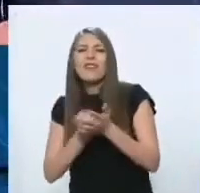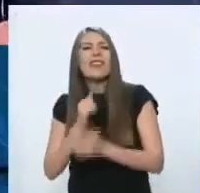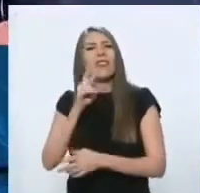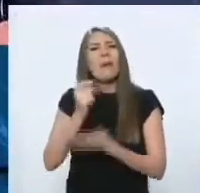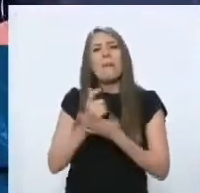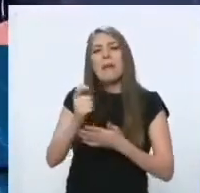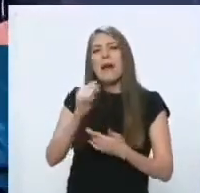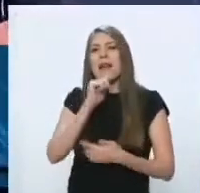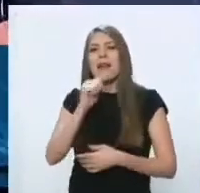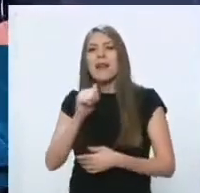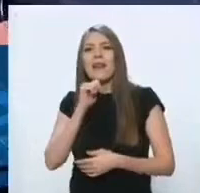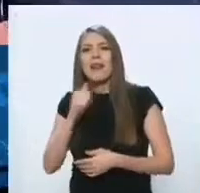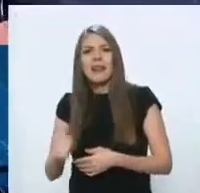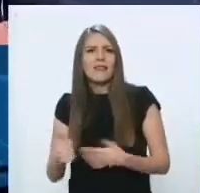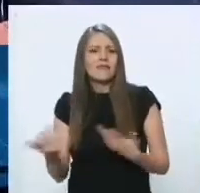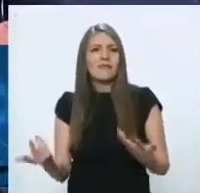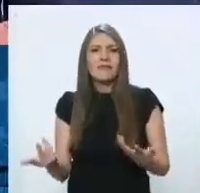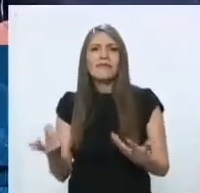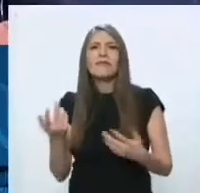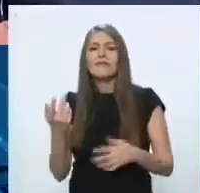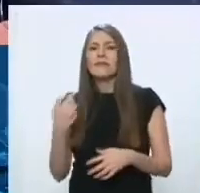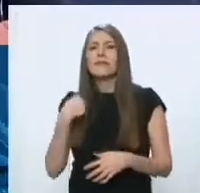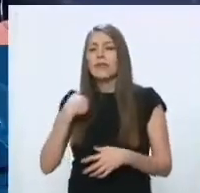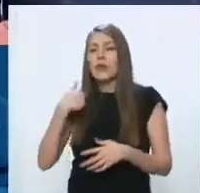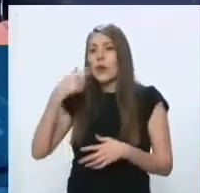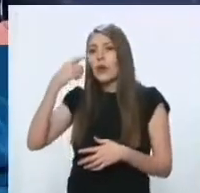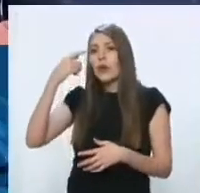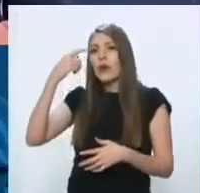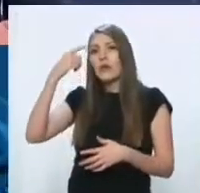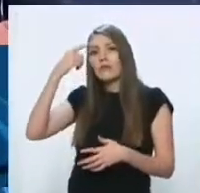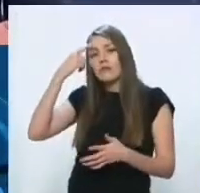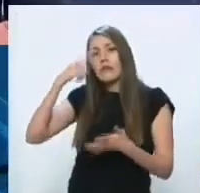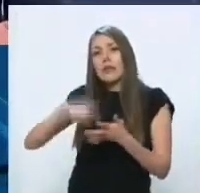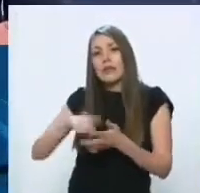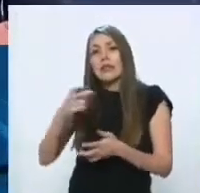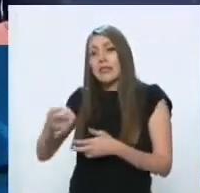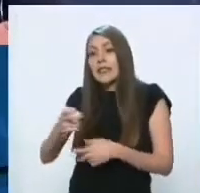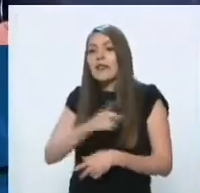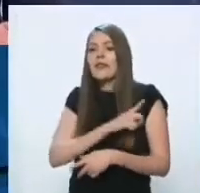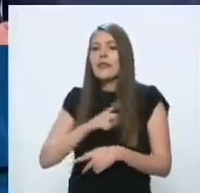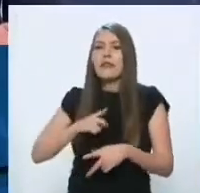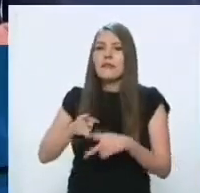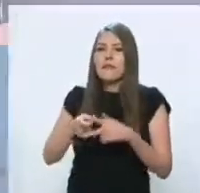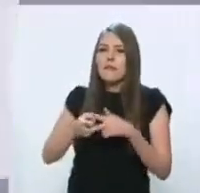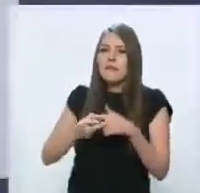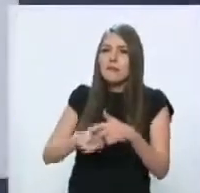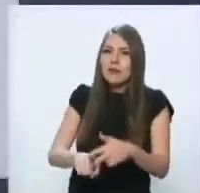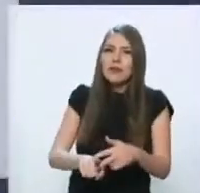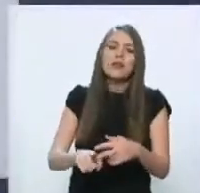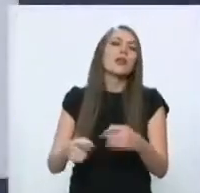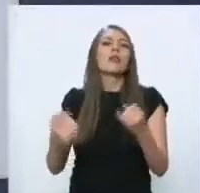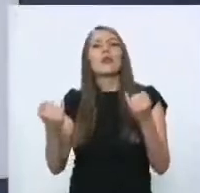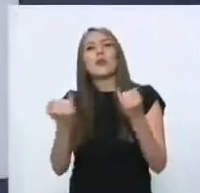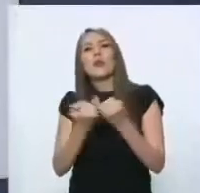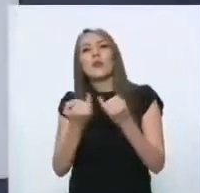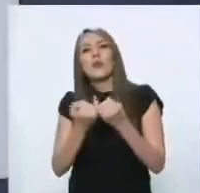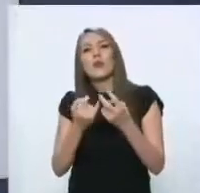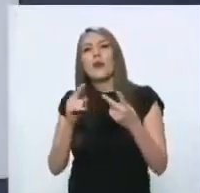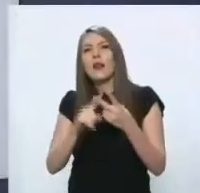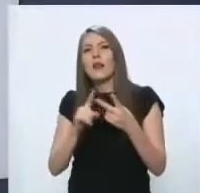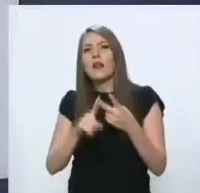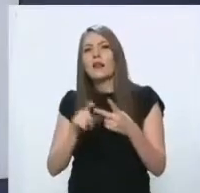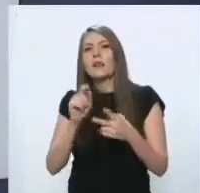eran discrecionales, ¿no? Cómo se asignaban. Creo que habría que comenzar por ahí, también por la eliminación de las factureras, por otra